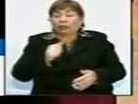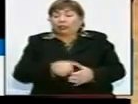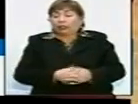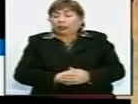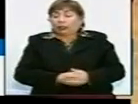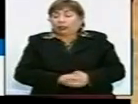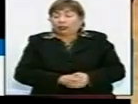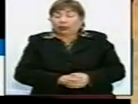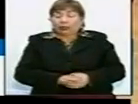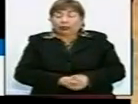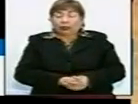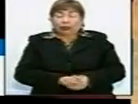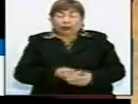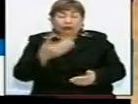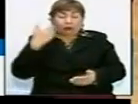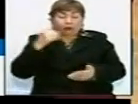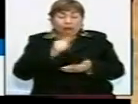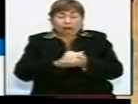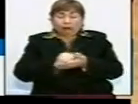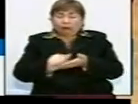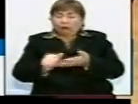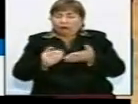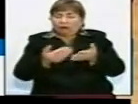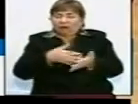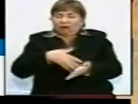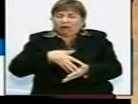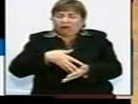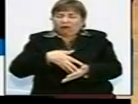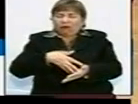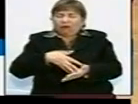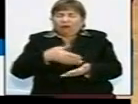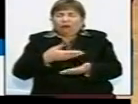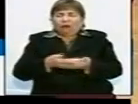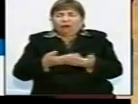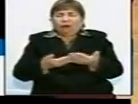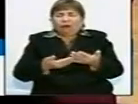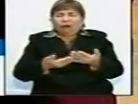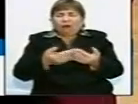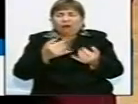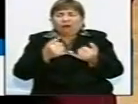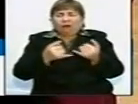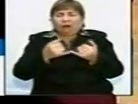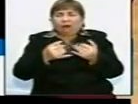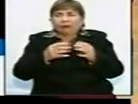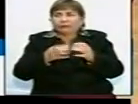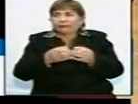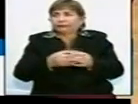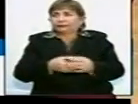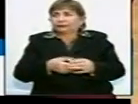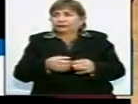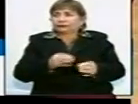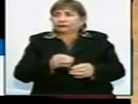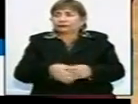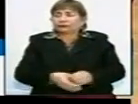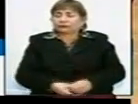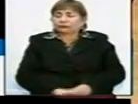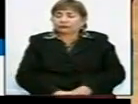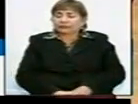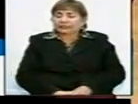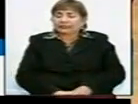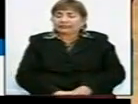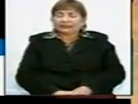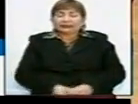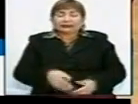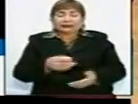está hace unos meses tenía unas condiciones un tanto cálidas débiles y ahora oficialmente desde el último trimestre ya está en condiciones neutras en el